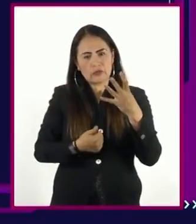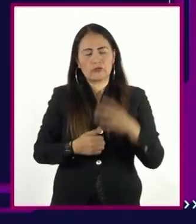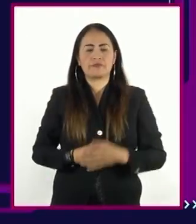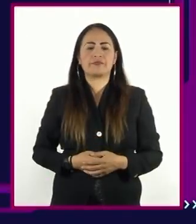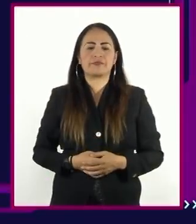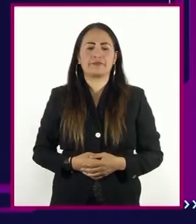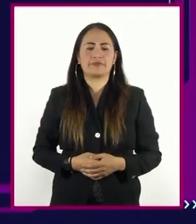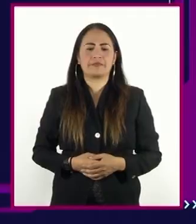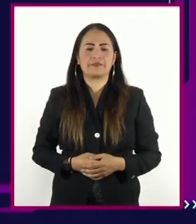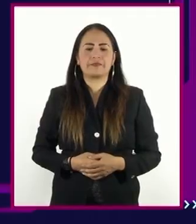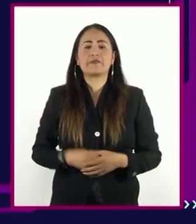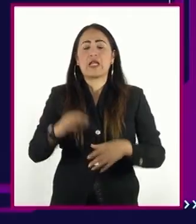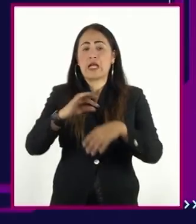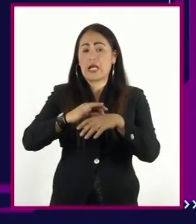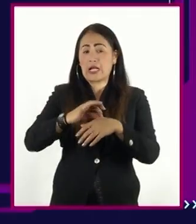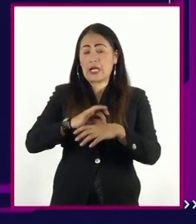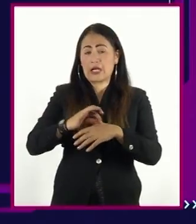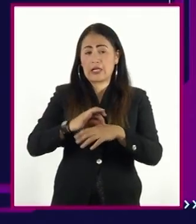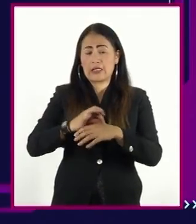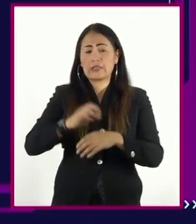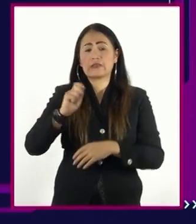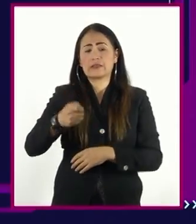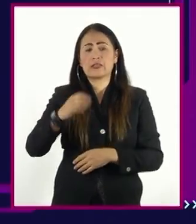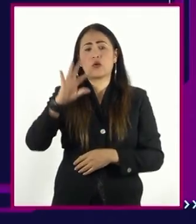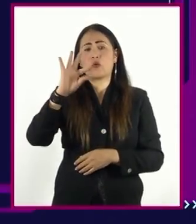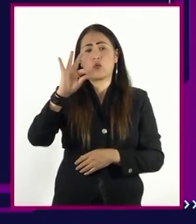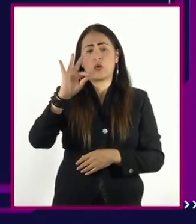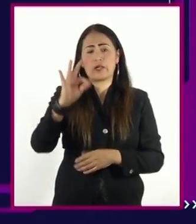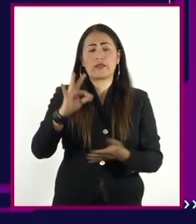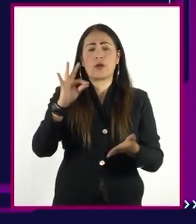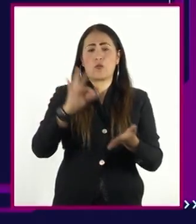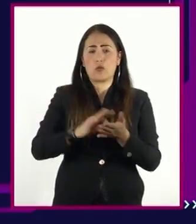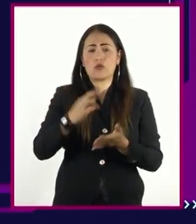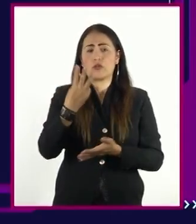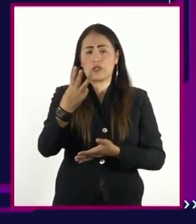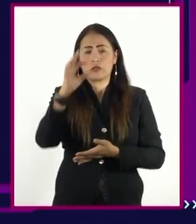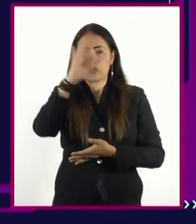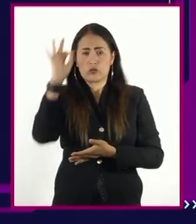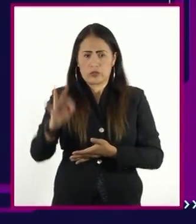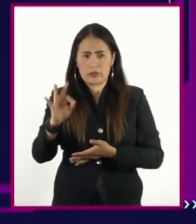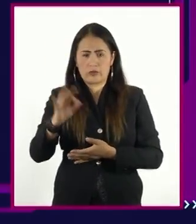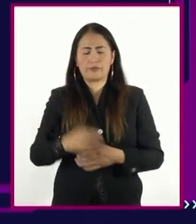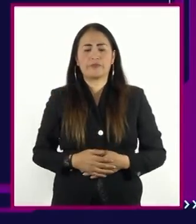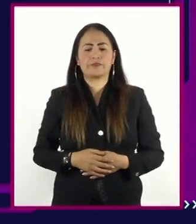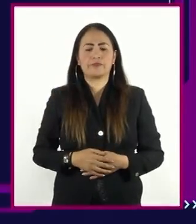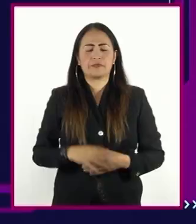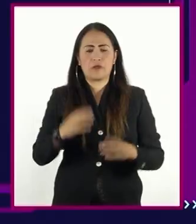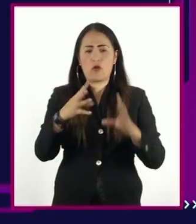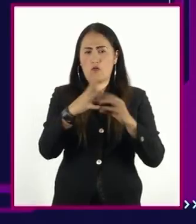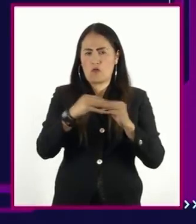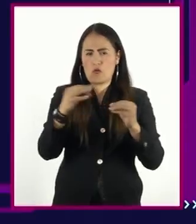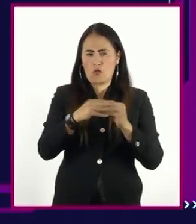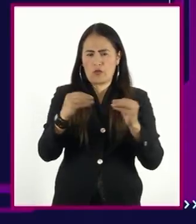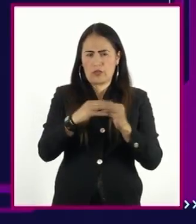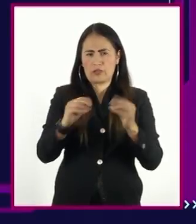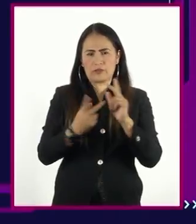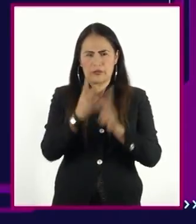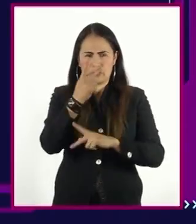categoría. Carne, que le corresponde 40.3% de las personas. Frutas y verduras,